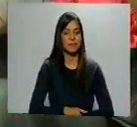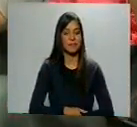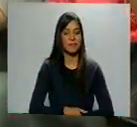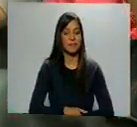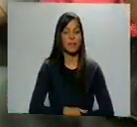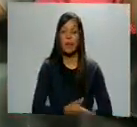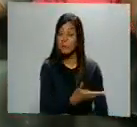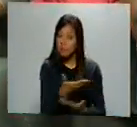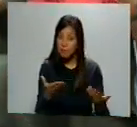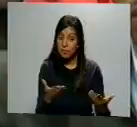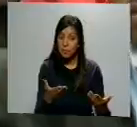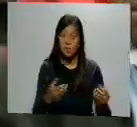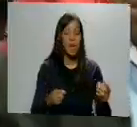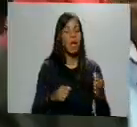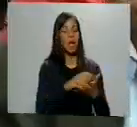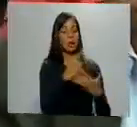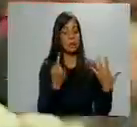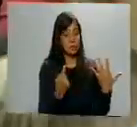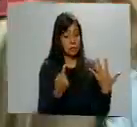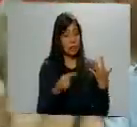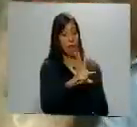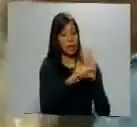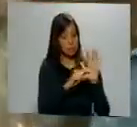En consideración, artículo 6.